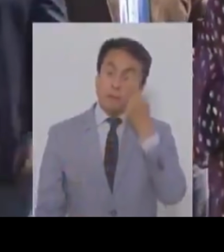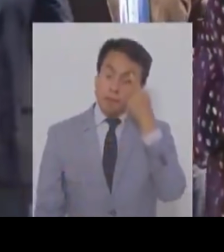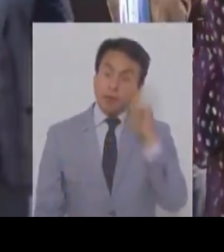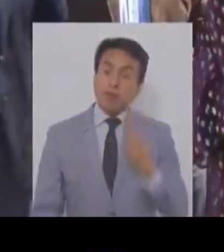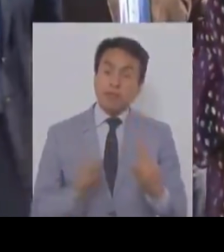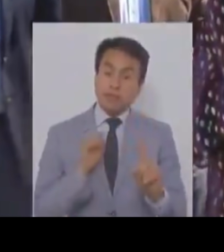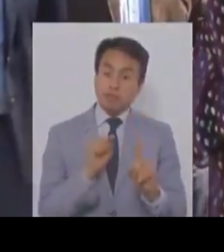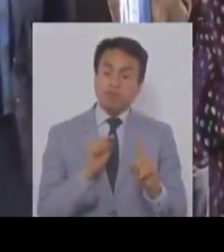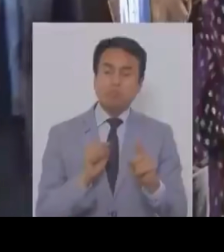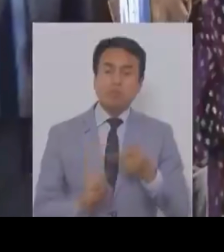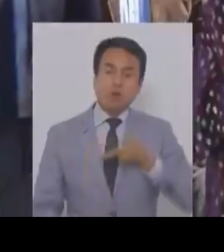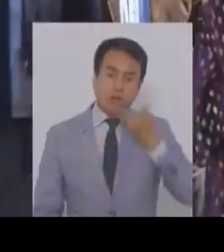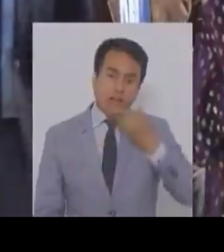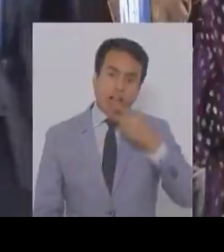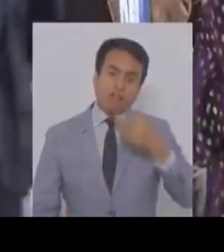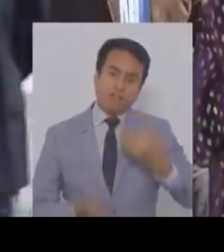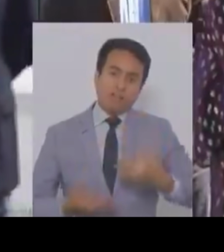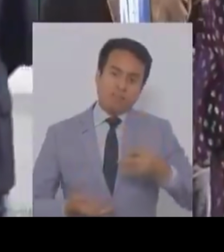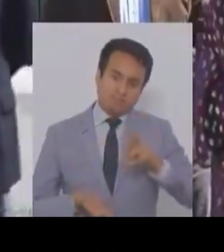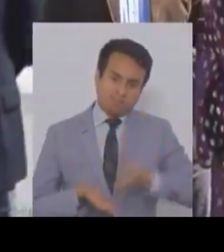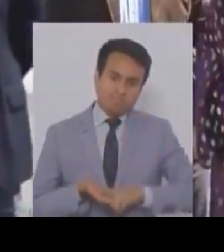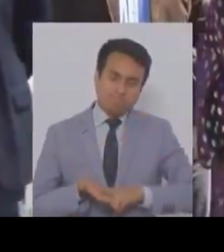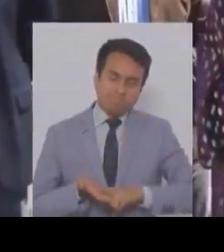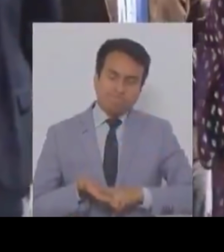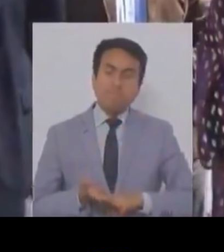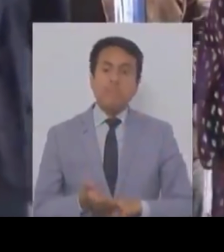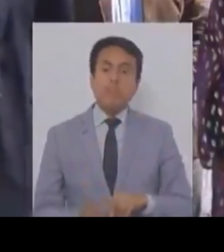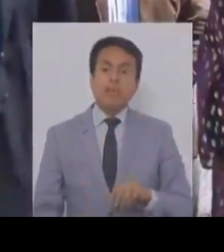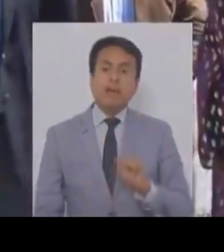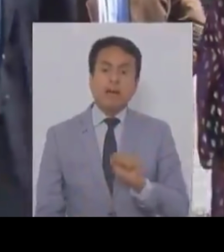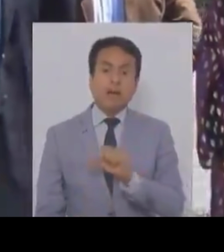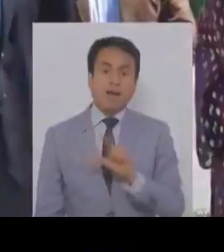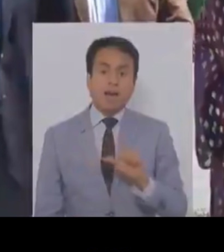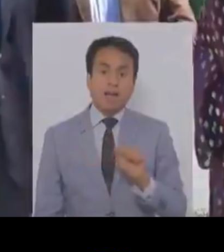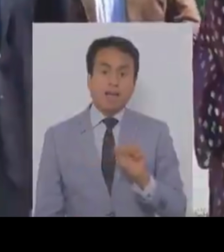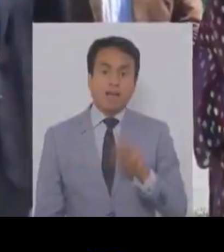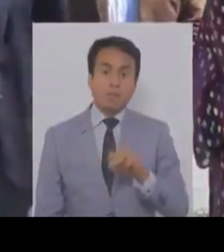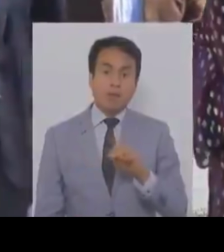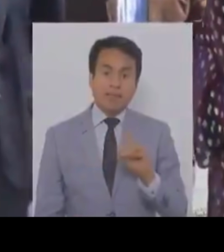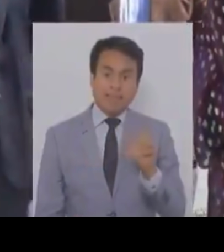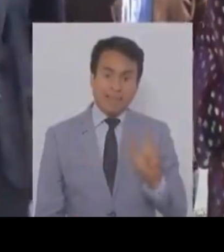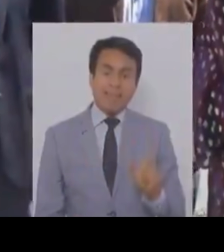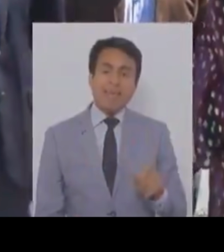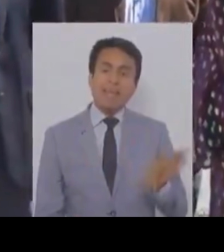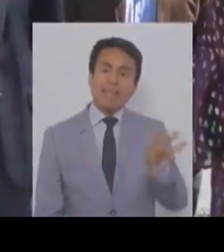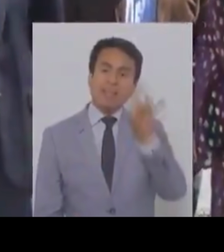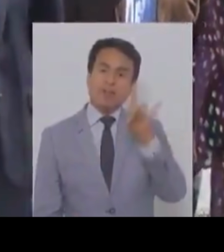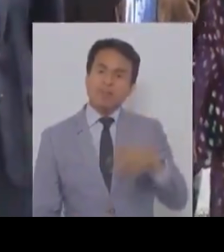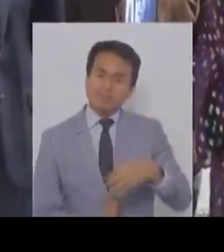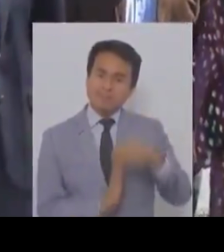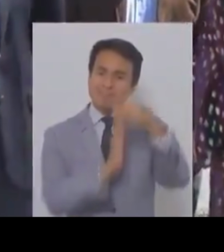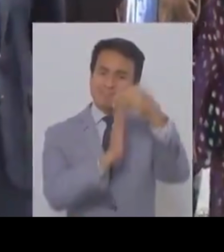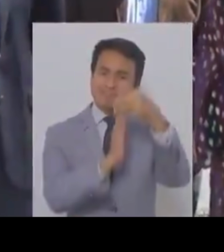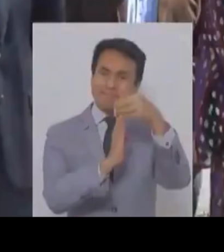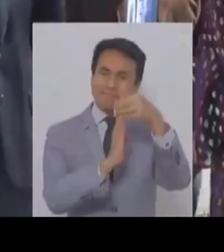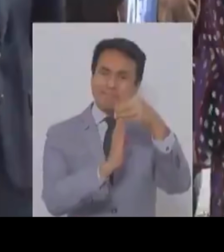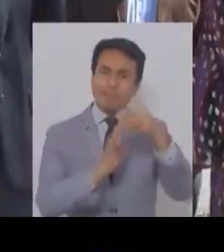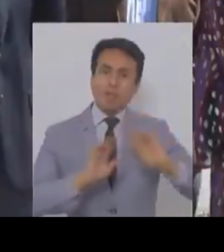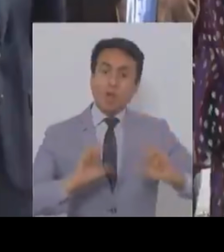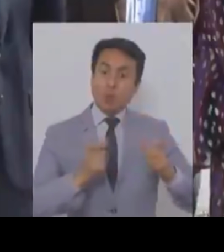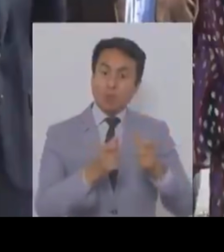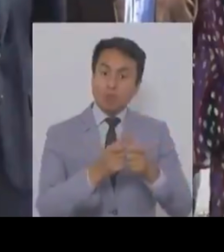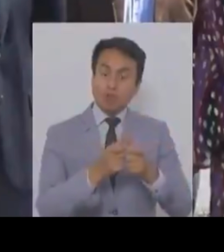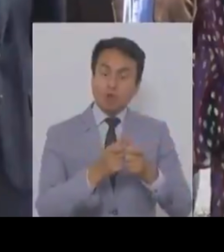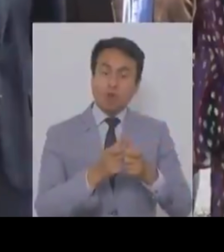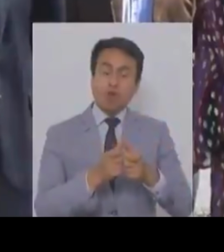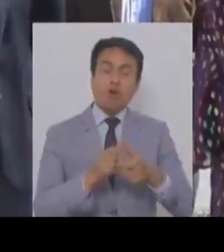quiero contar la verdad andrés allamand fue elegido para liderar la comisión